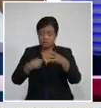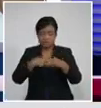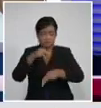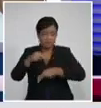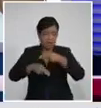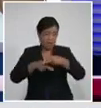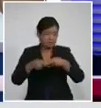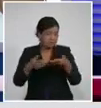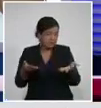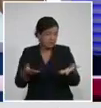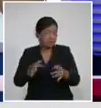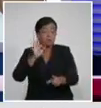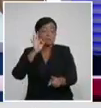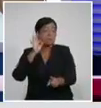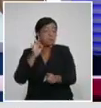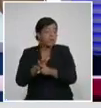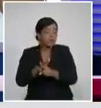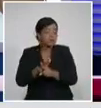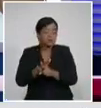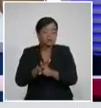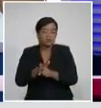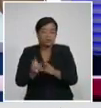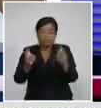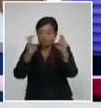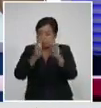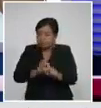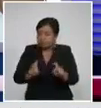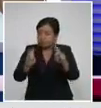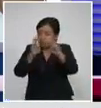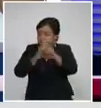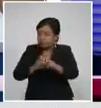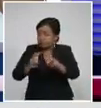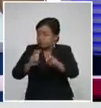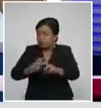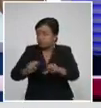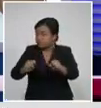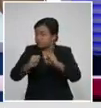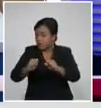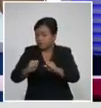ha comenzado un estudio de intervención, un estudio